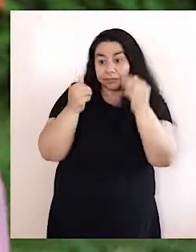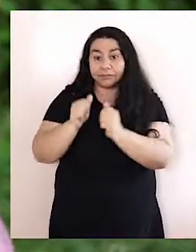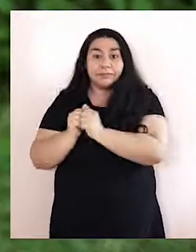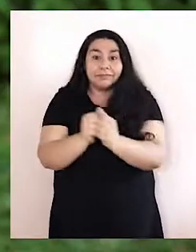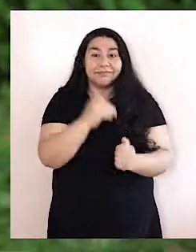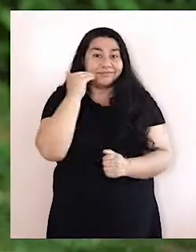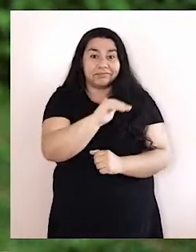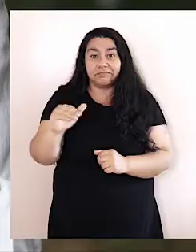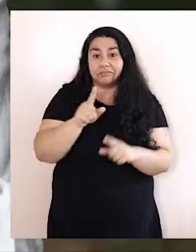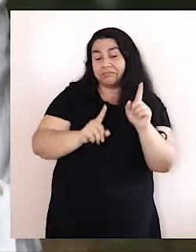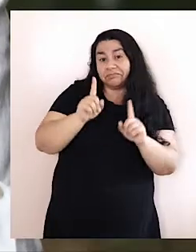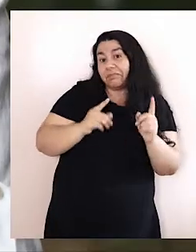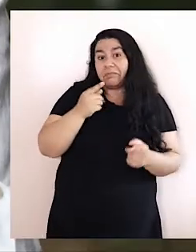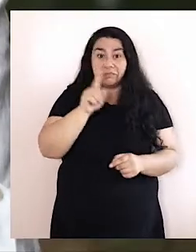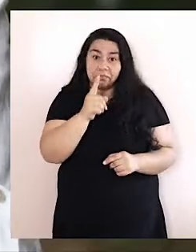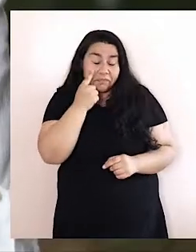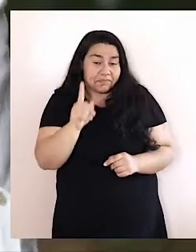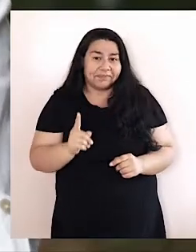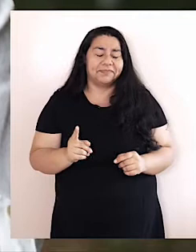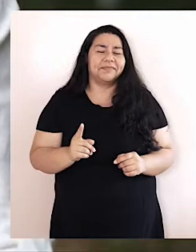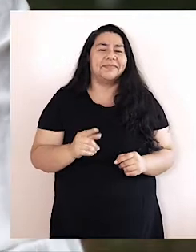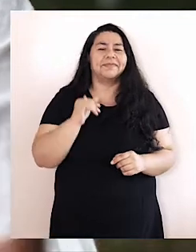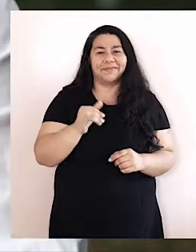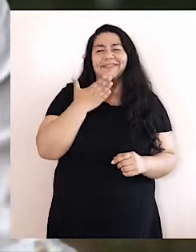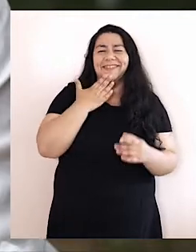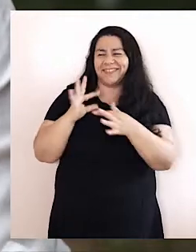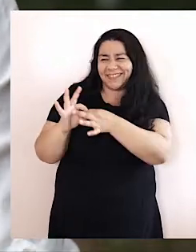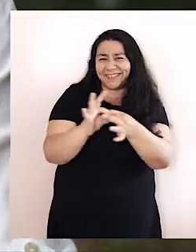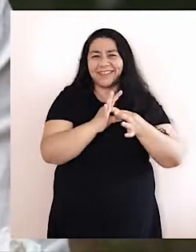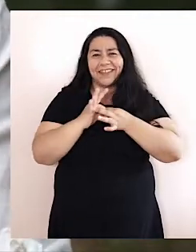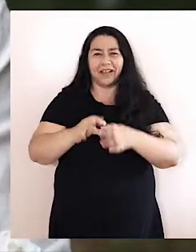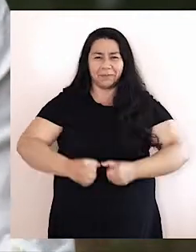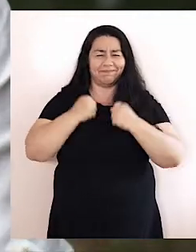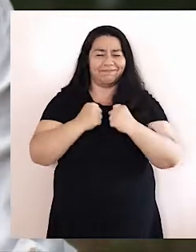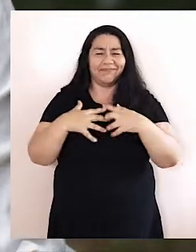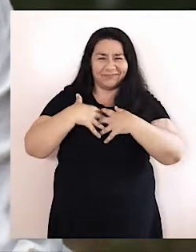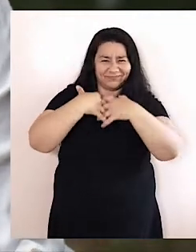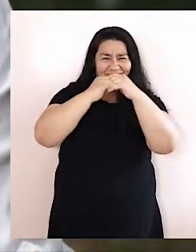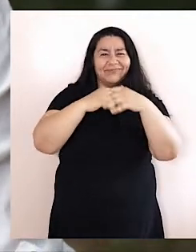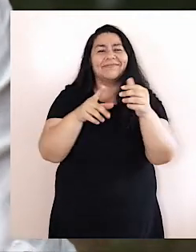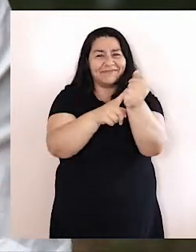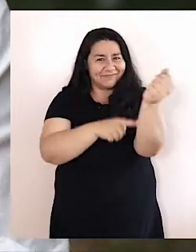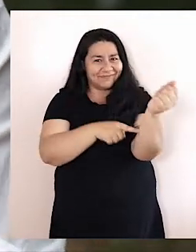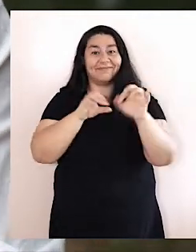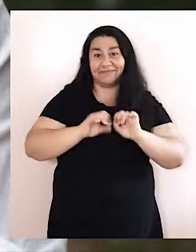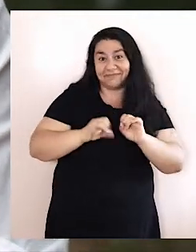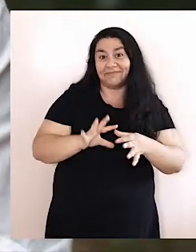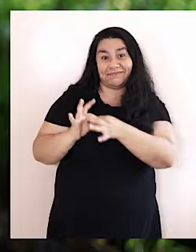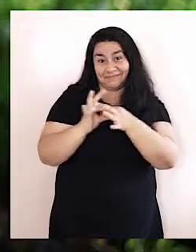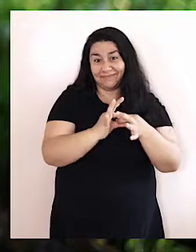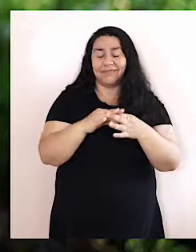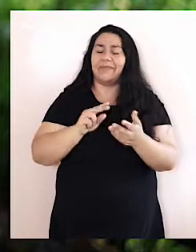niños que a lo mejor no conocían, ¿ya? Y además se entrelazan, se hacen los lazos más fuertes entre la familia y la educación, de